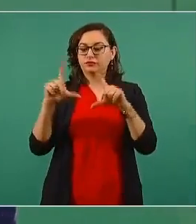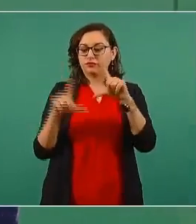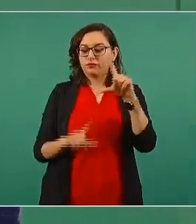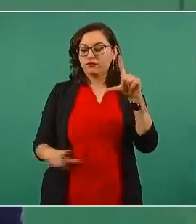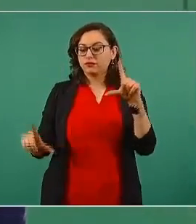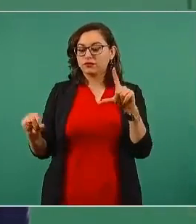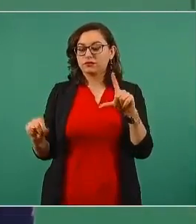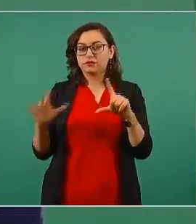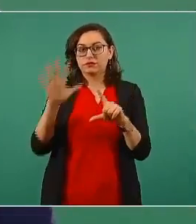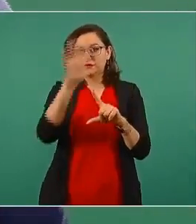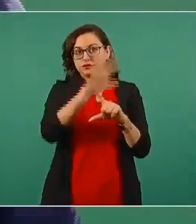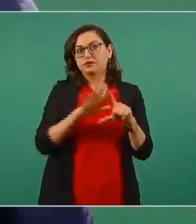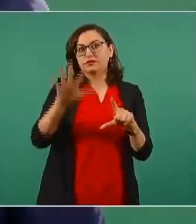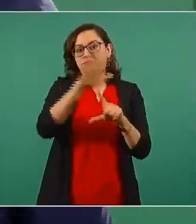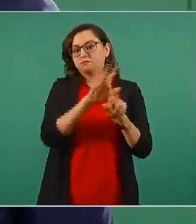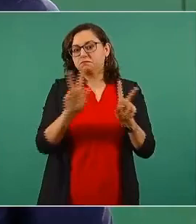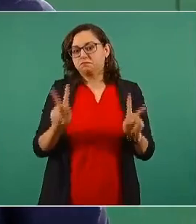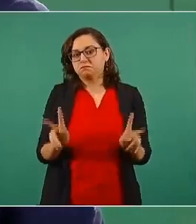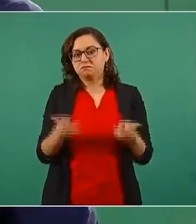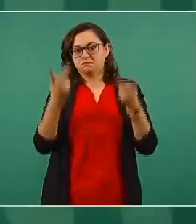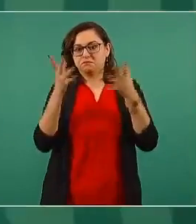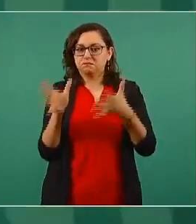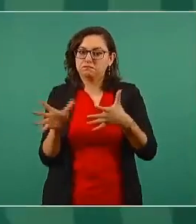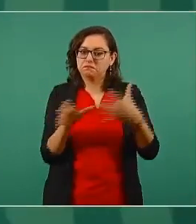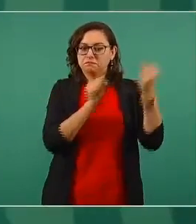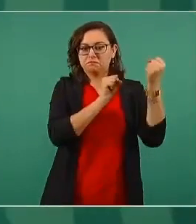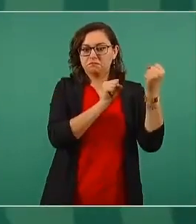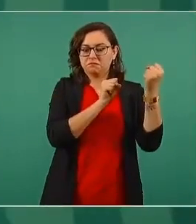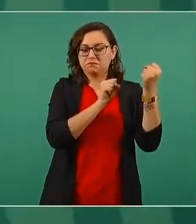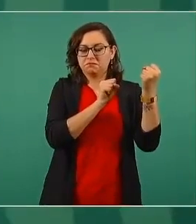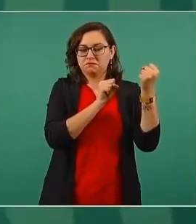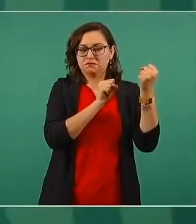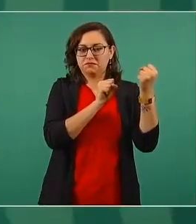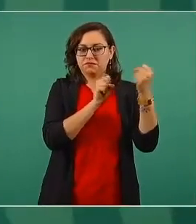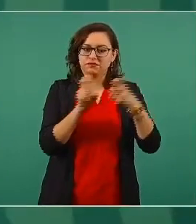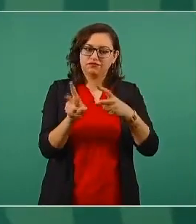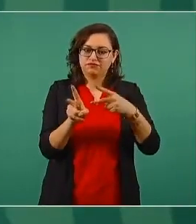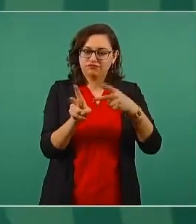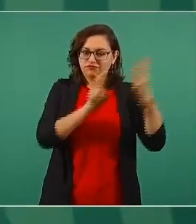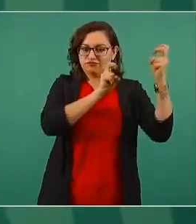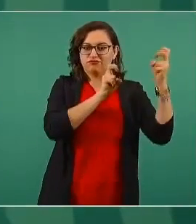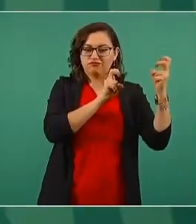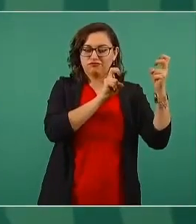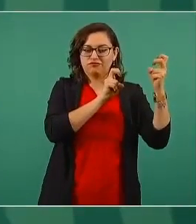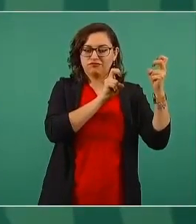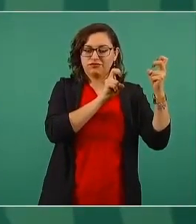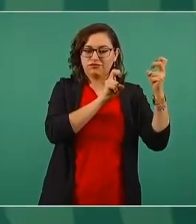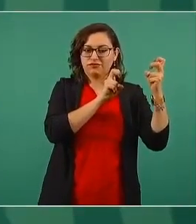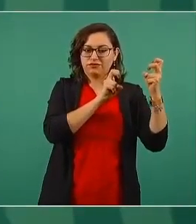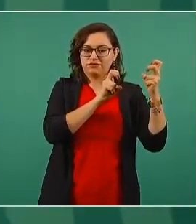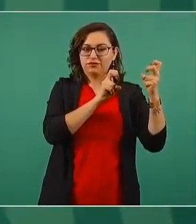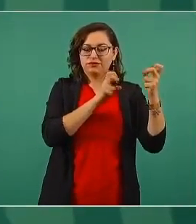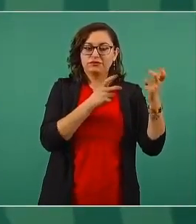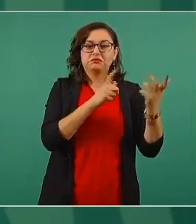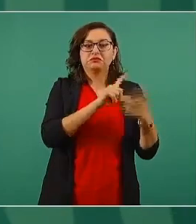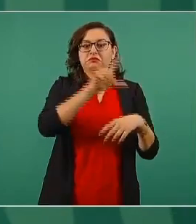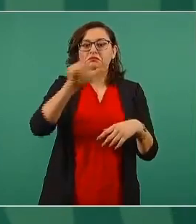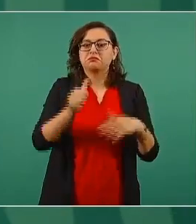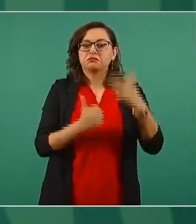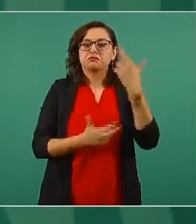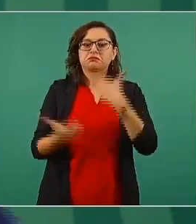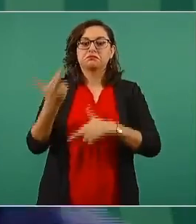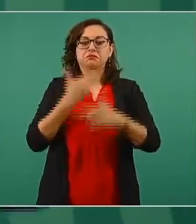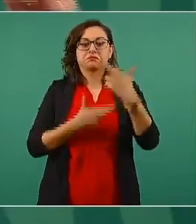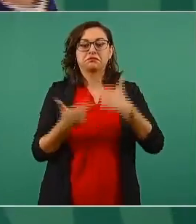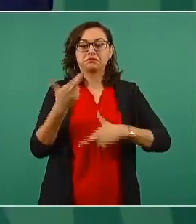tenía parte de la culpa, que nos habían quitado la mitad del territorio, y regresa